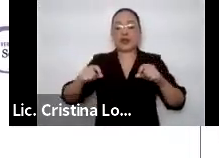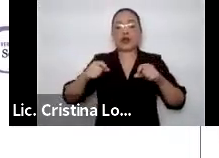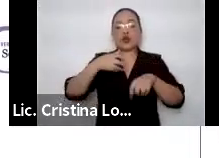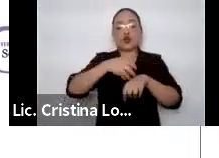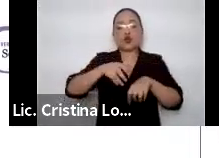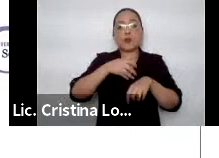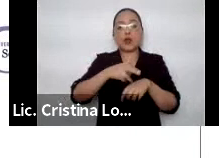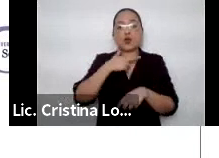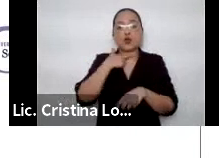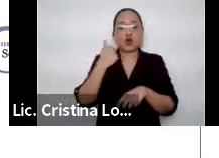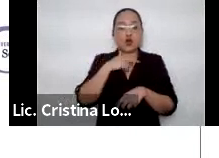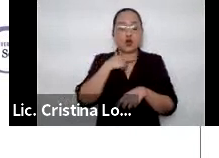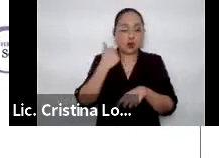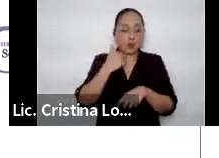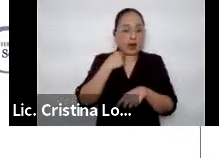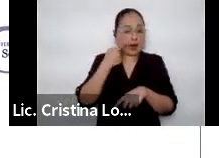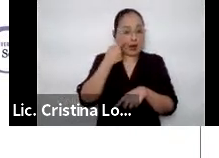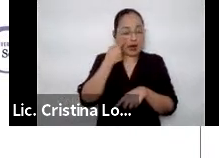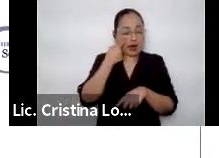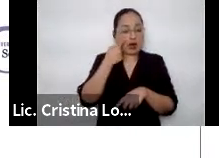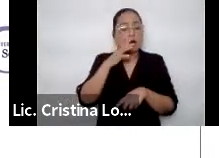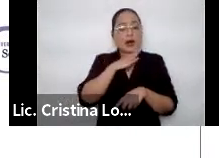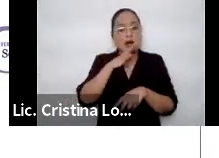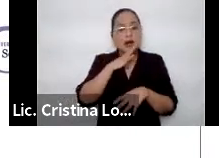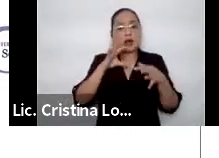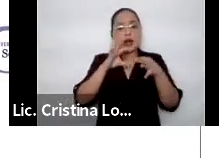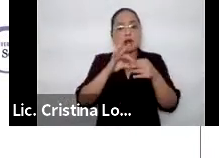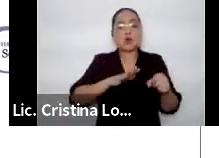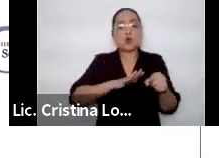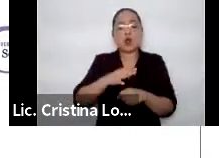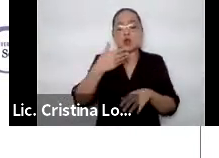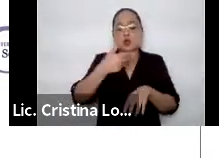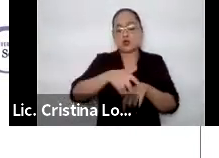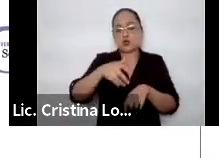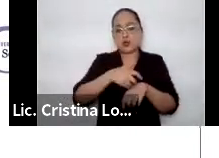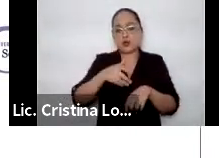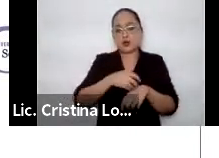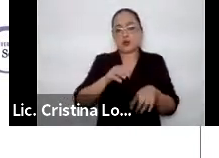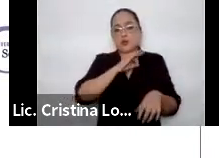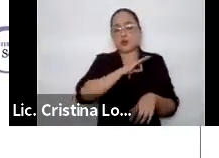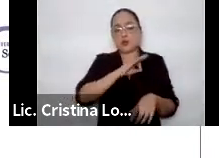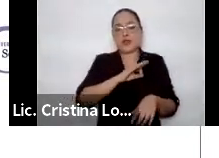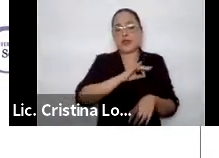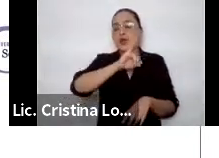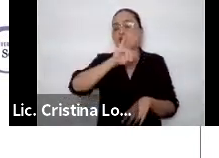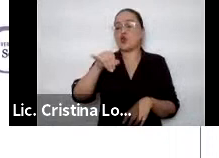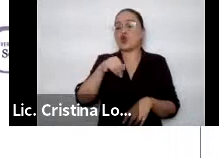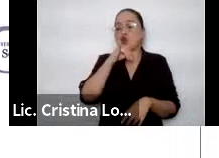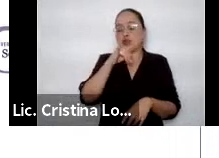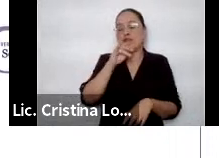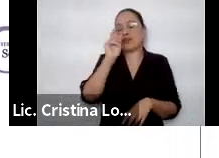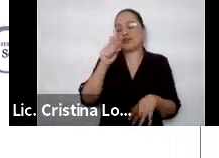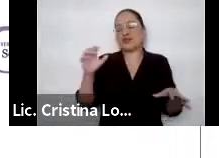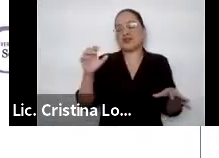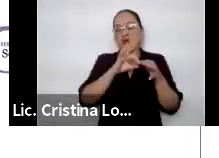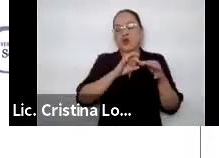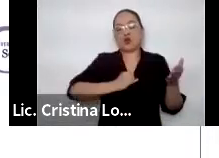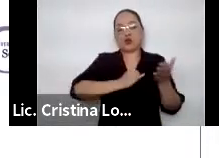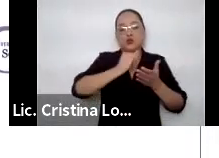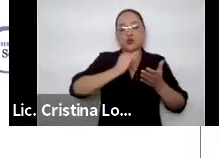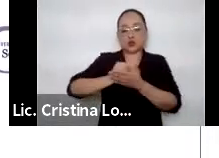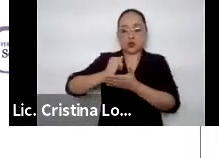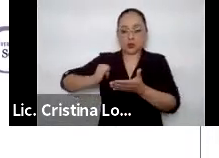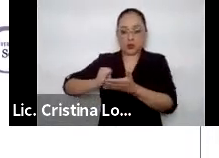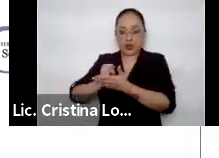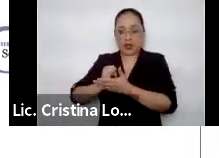romano, después puede venir una J diagonal, nos va a indicar que es jurisprudencia. Si es una tesis aislada, no, vendrá